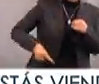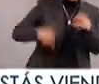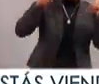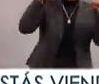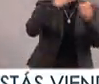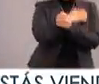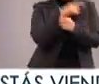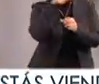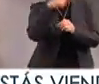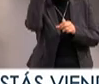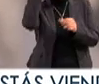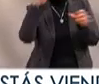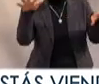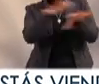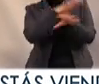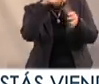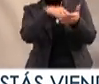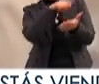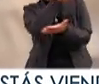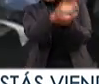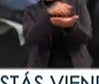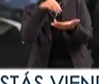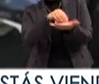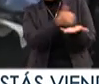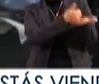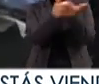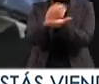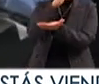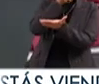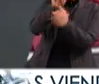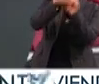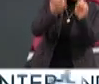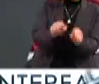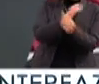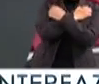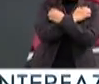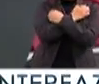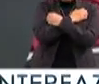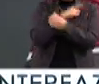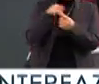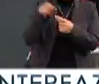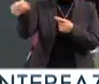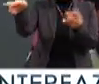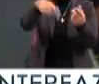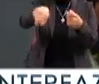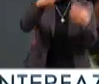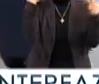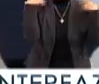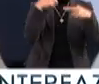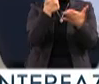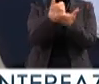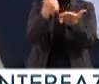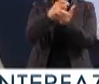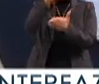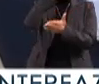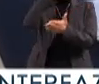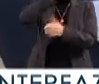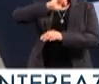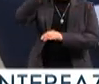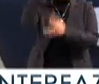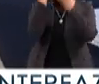En materia educativa se prevén modificaciones legales que contribuyan a mejorar el sistema educativo, en el que los maestros sean acompañados en su